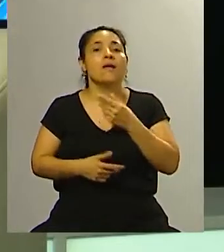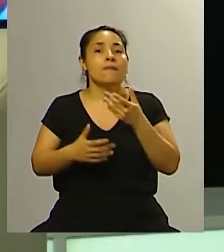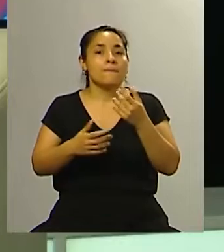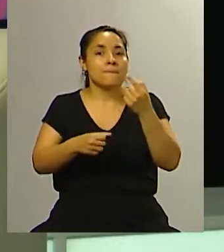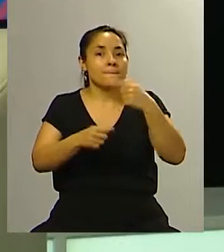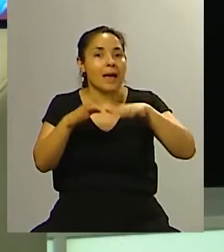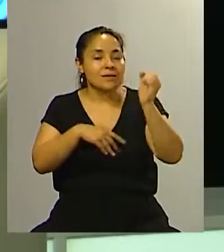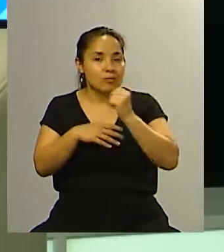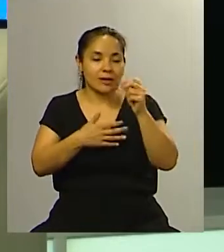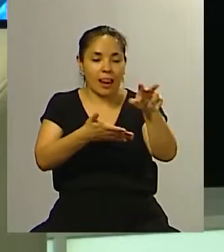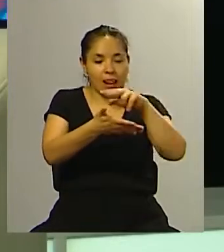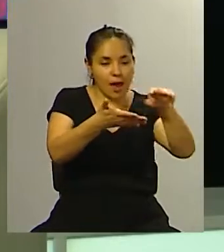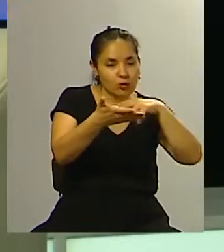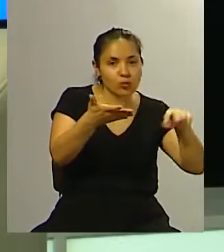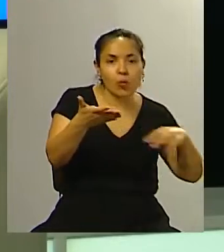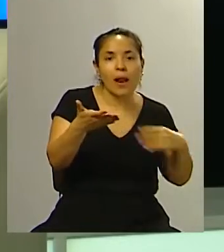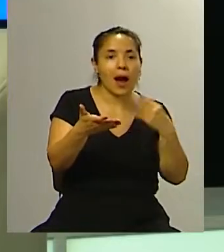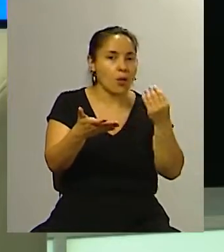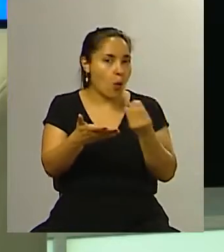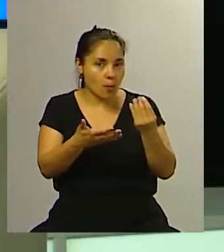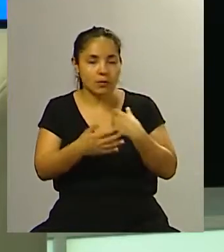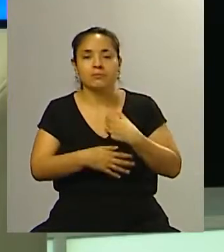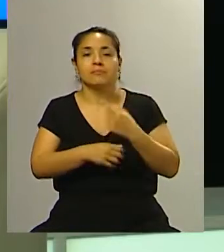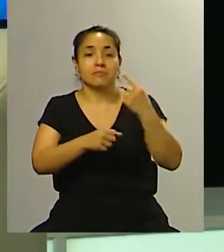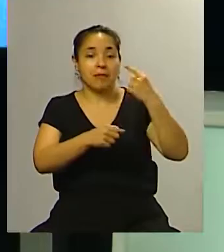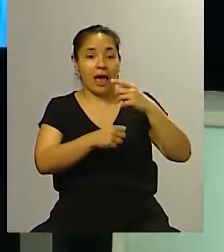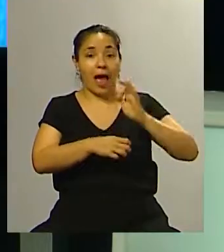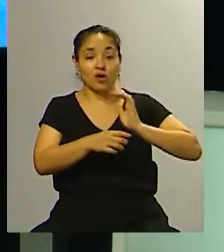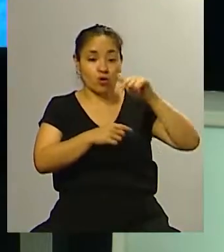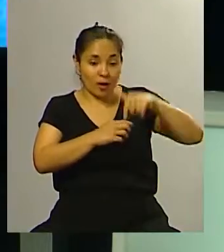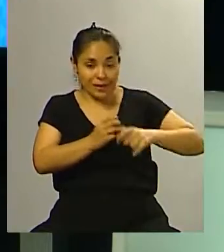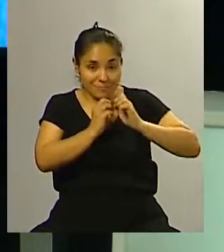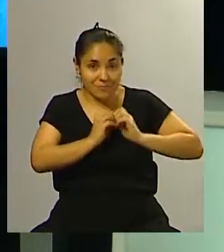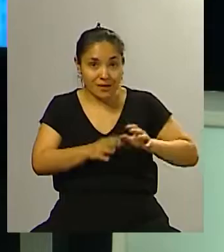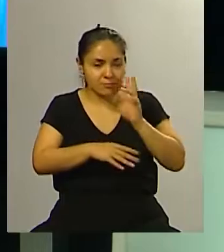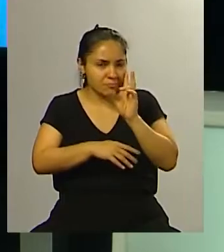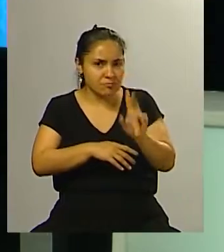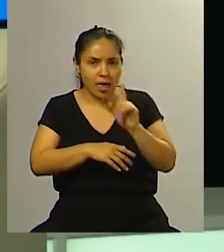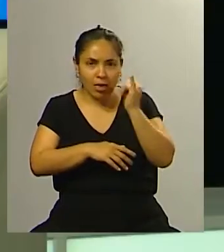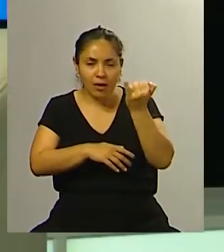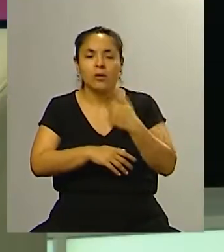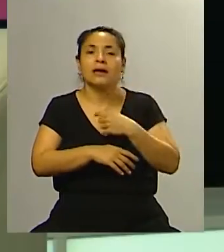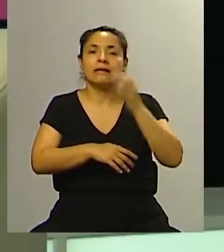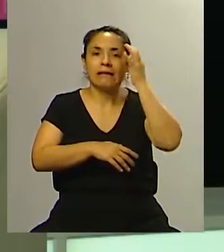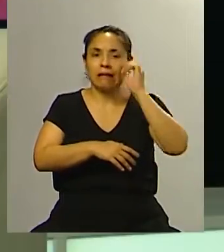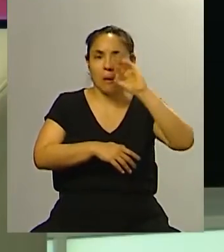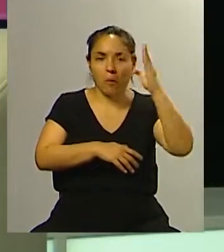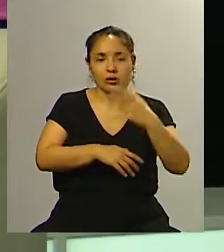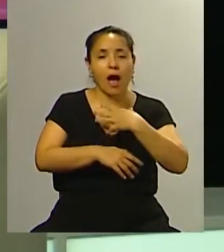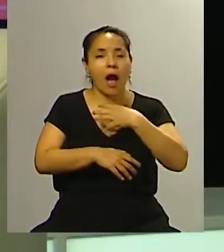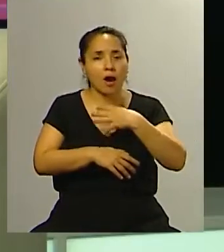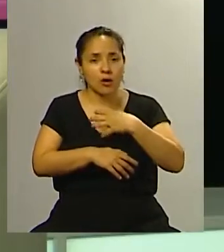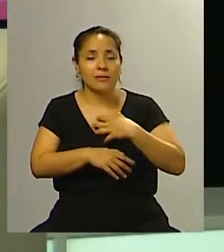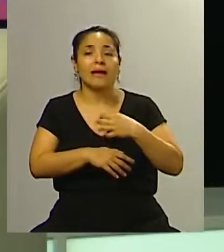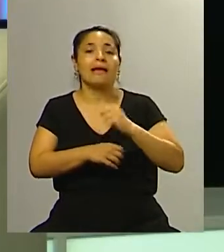lectora, en donde pudimos observar a principios de este año, por ejemplo, que teníamos un 30% de estudiantes de